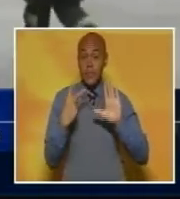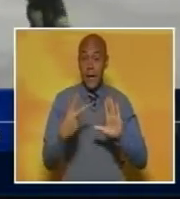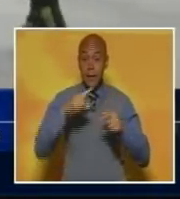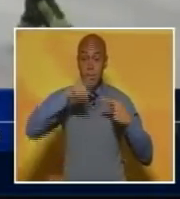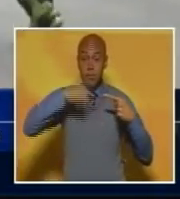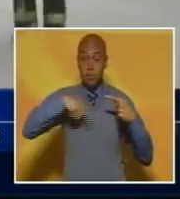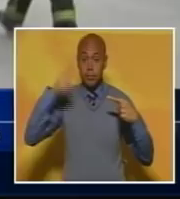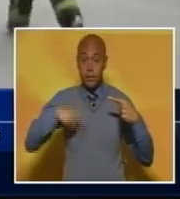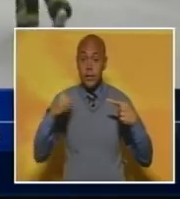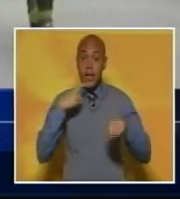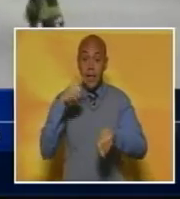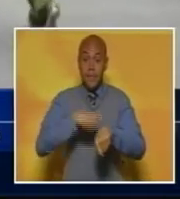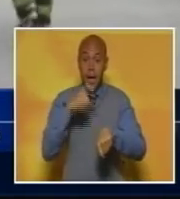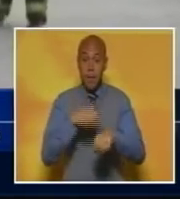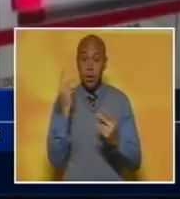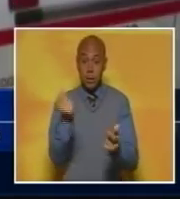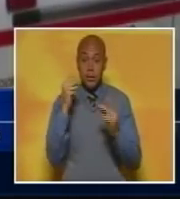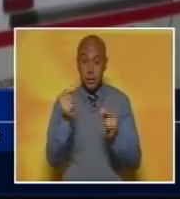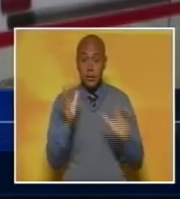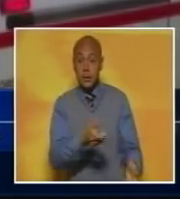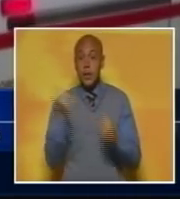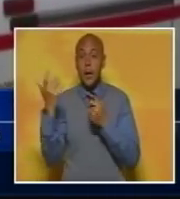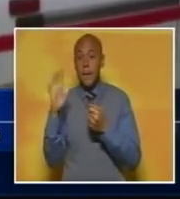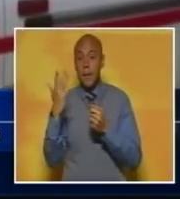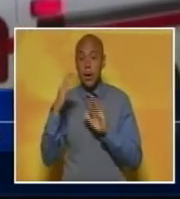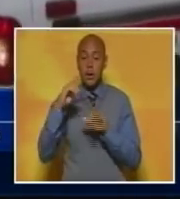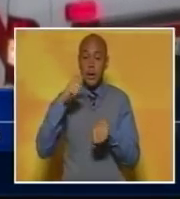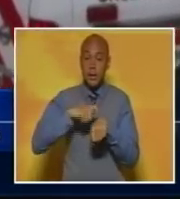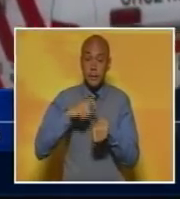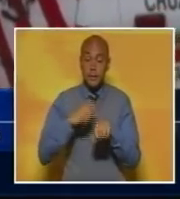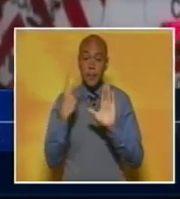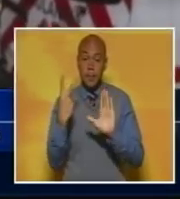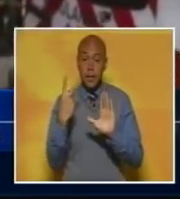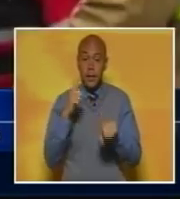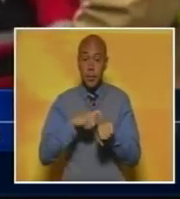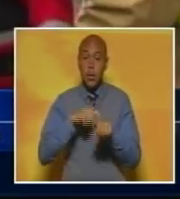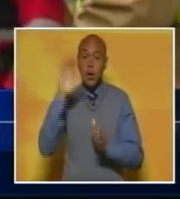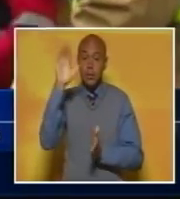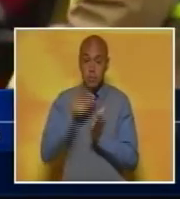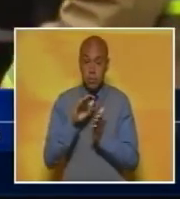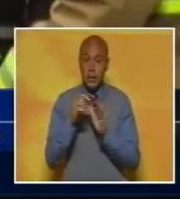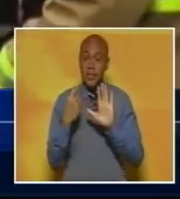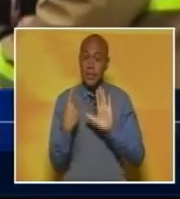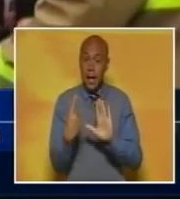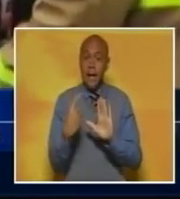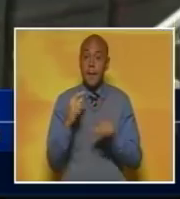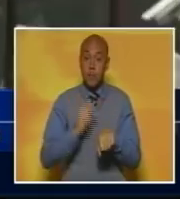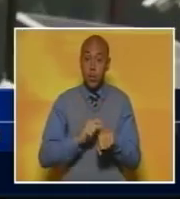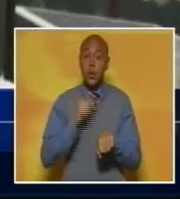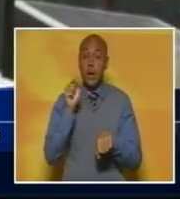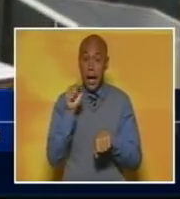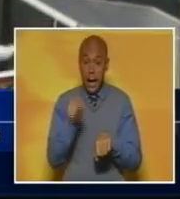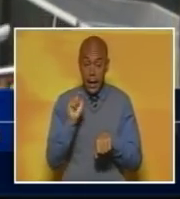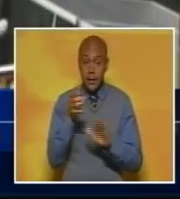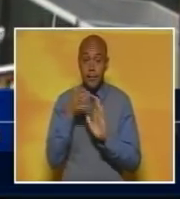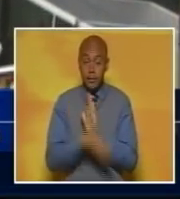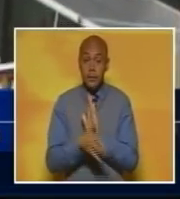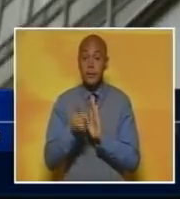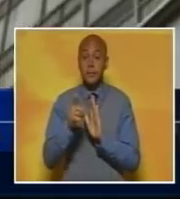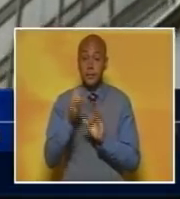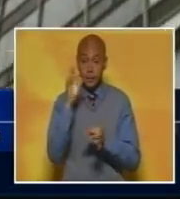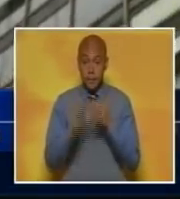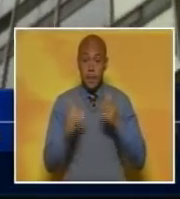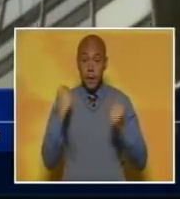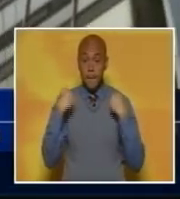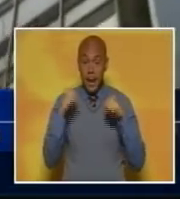el tiempo de evacuación en promedio bajó de 7 a 6 minutos. El evento es el primero de los 3 que se realizarán